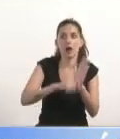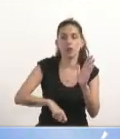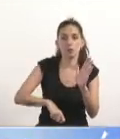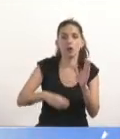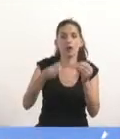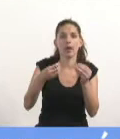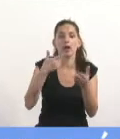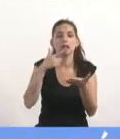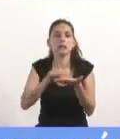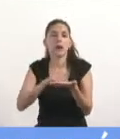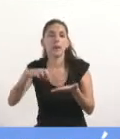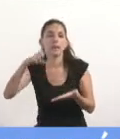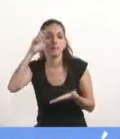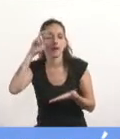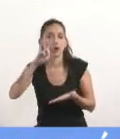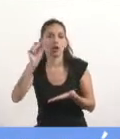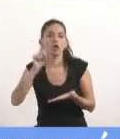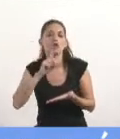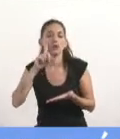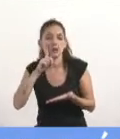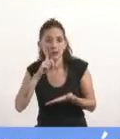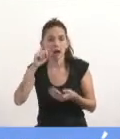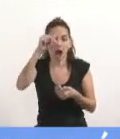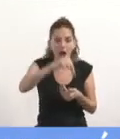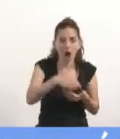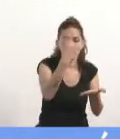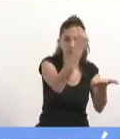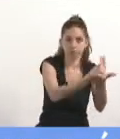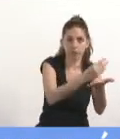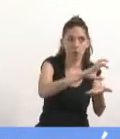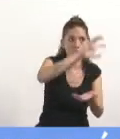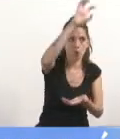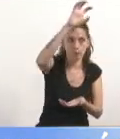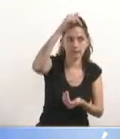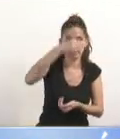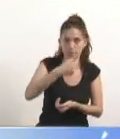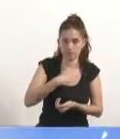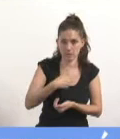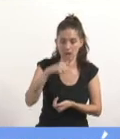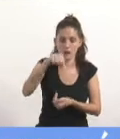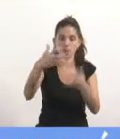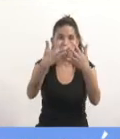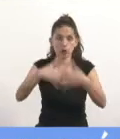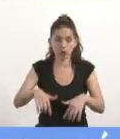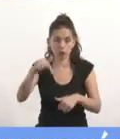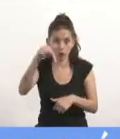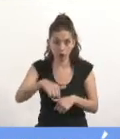senador por Santa Fe, Omar Perotti, actual gobernador de mi provincia. Y el proyecto que estamos tratando hoy